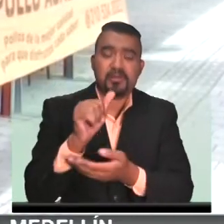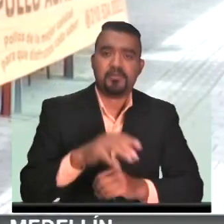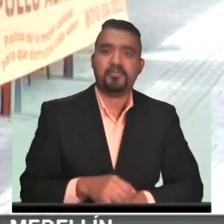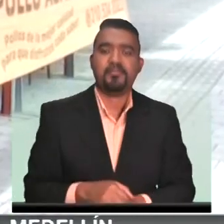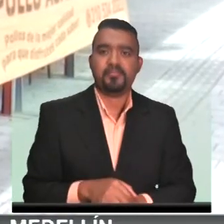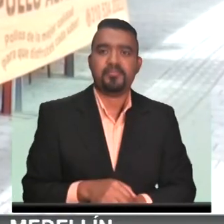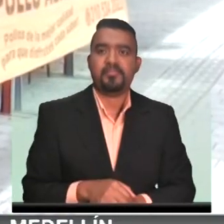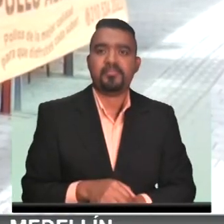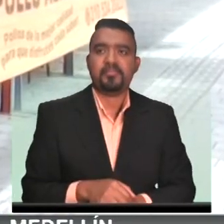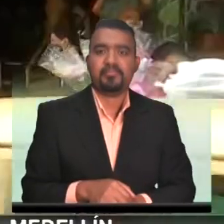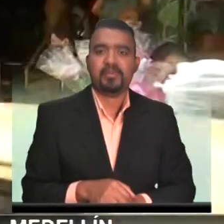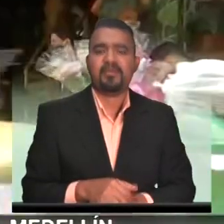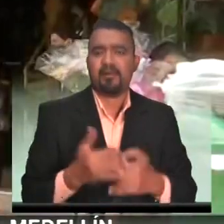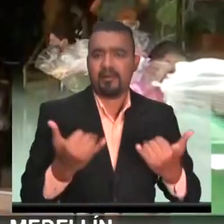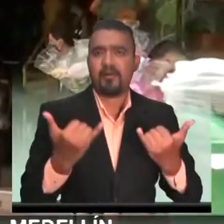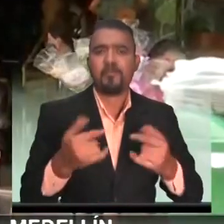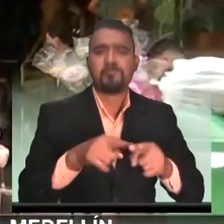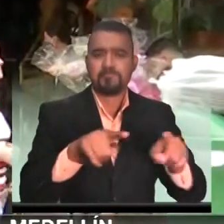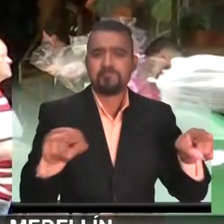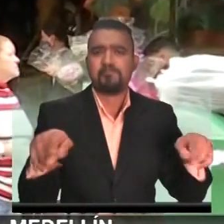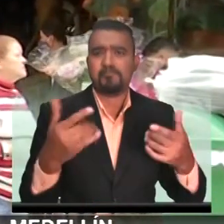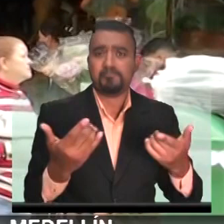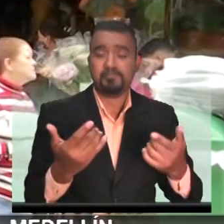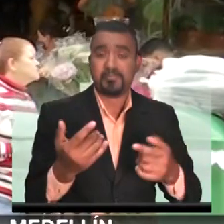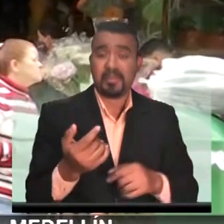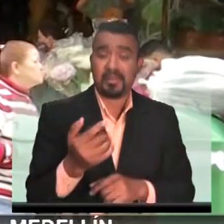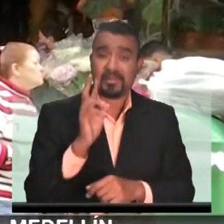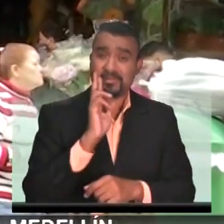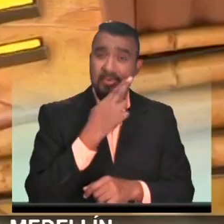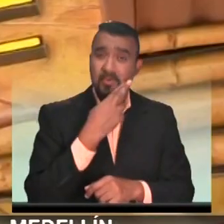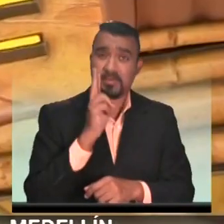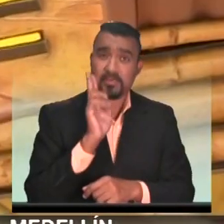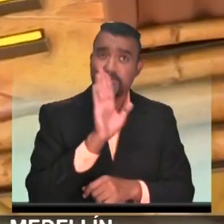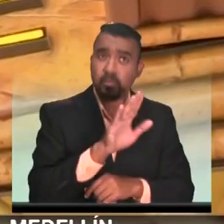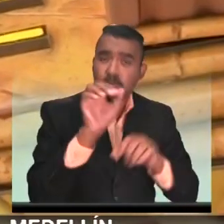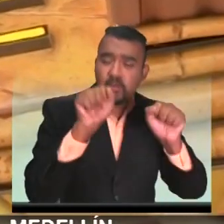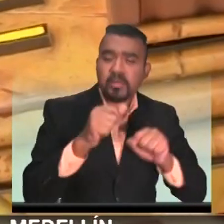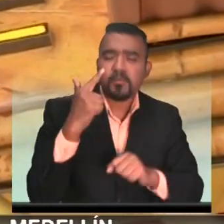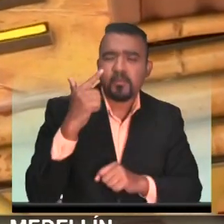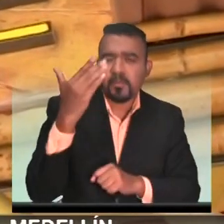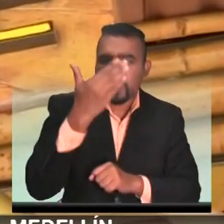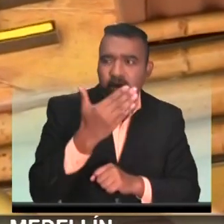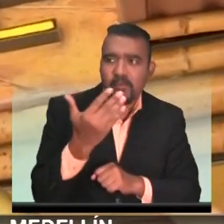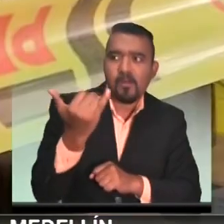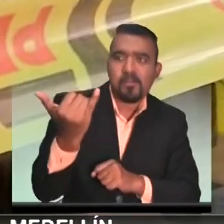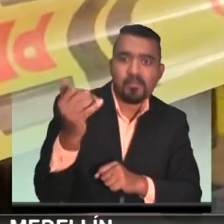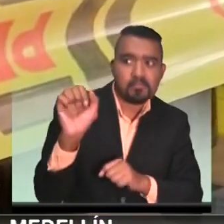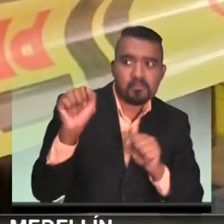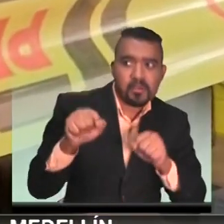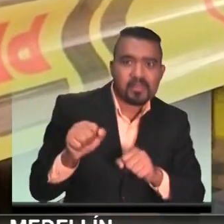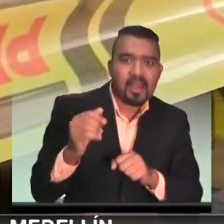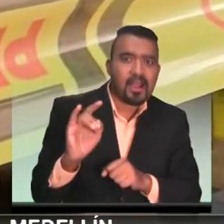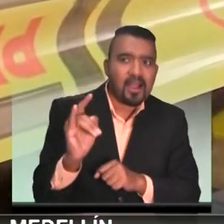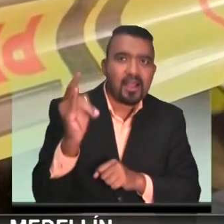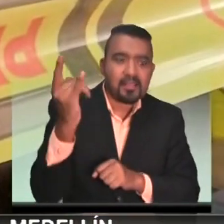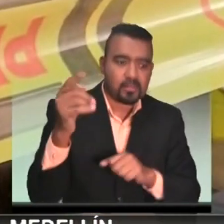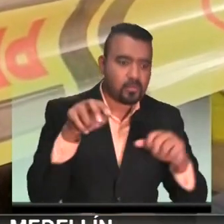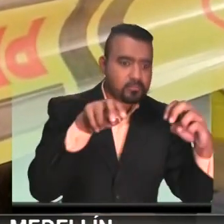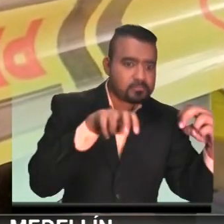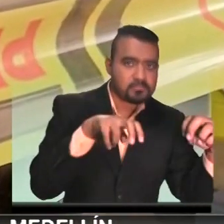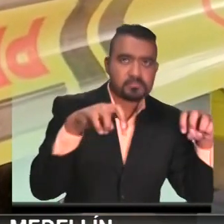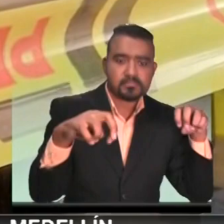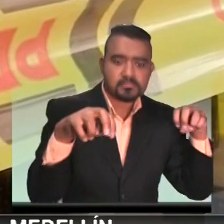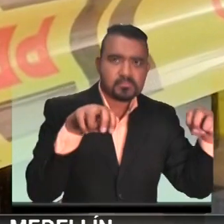Saben que en los restaurantes gourmet del sur de Medellín está en marcha una prueba para determinar cómo sentar de nuevo a los